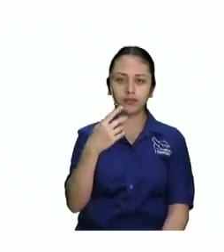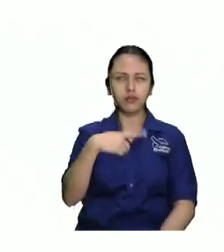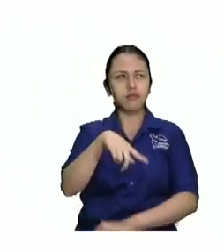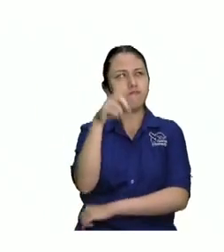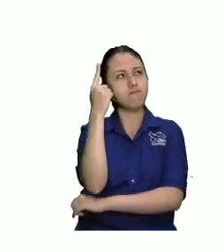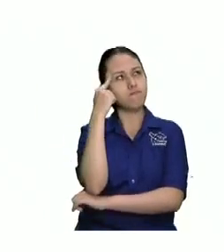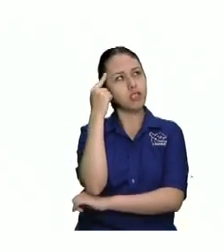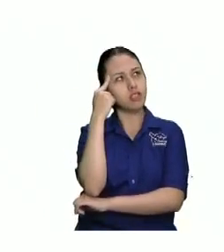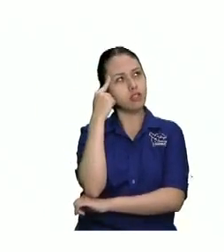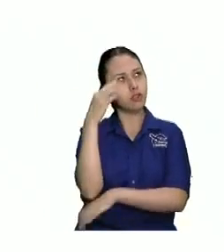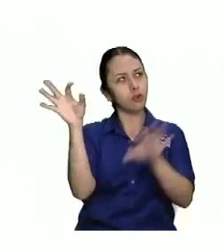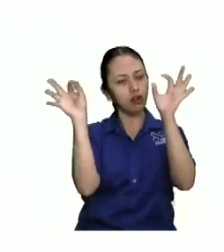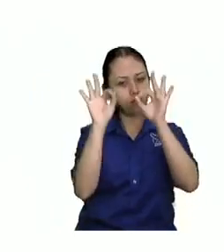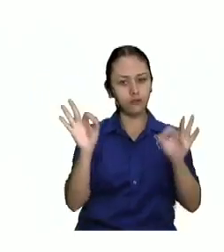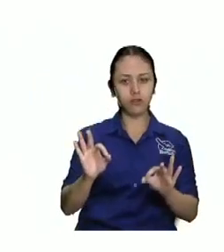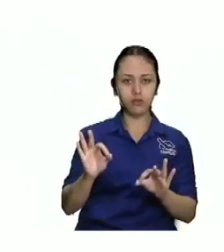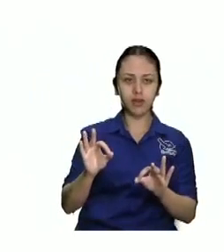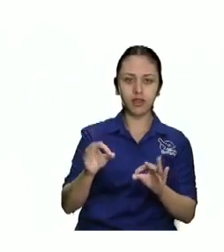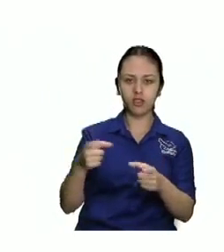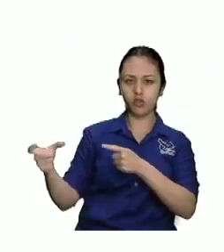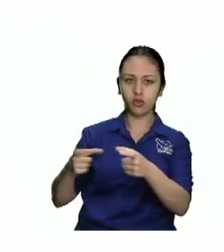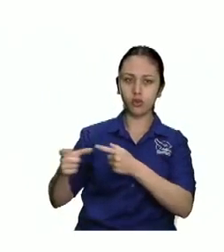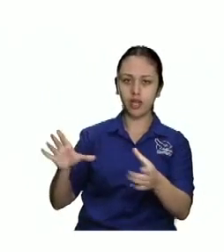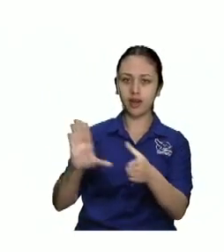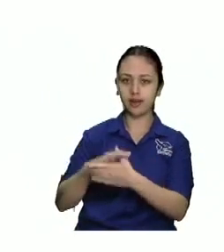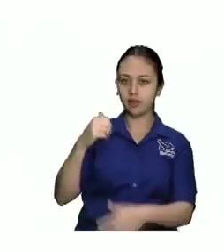su mujer en su sitio cuando regresara a su casa.